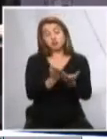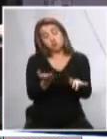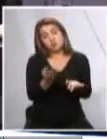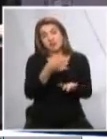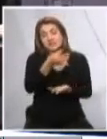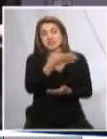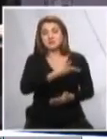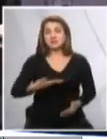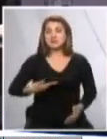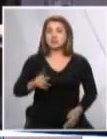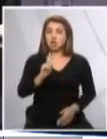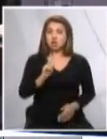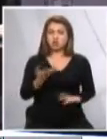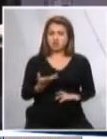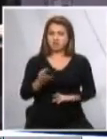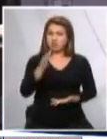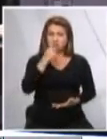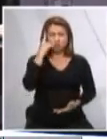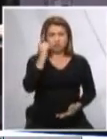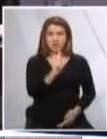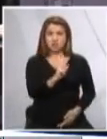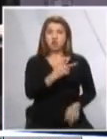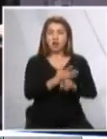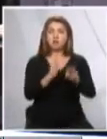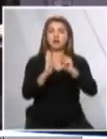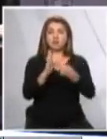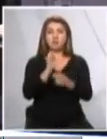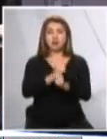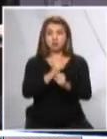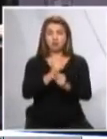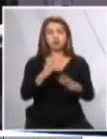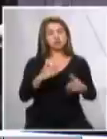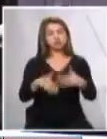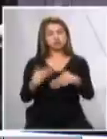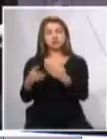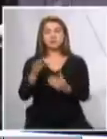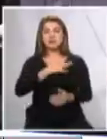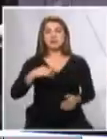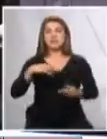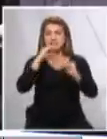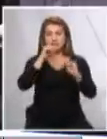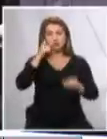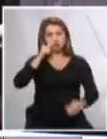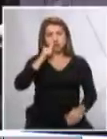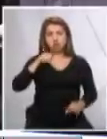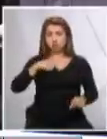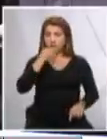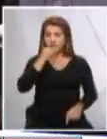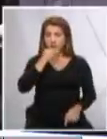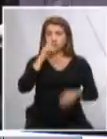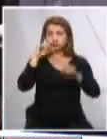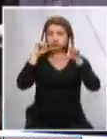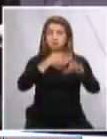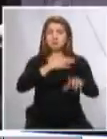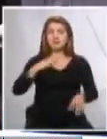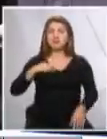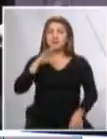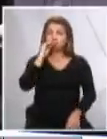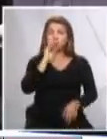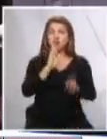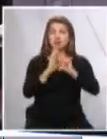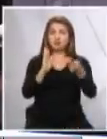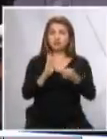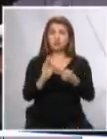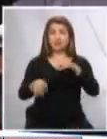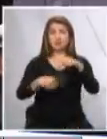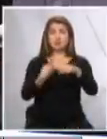decir que la presidenta no está, me parece que no es correcto. Hay una reforma laboral que está en curso, hay una ministra que habla todos los días. De hecho, hoy día salió la ministra hablando de la reforma. Tanto